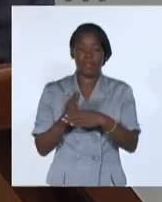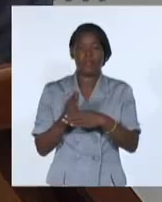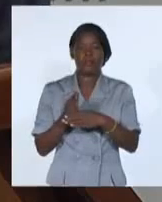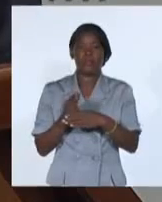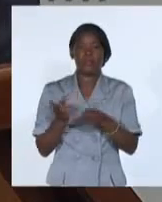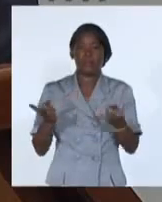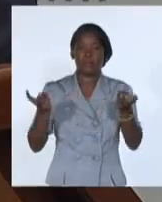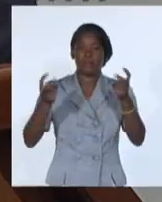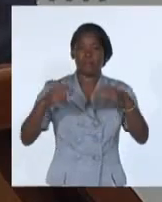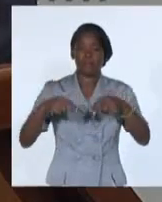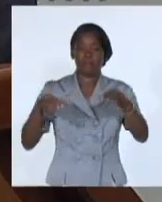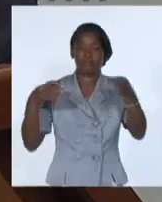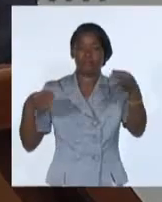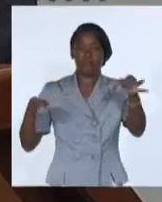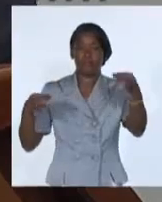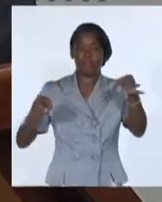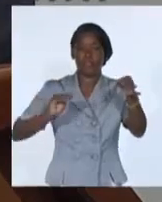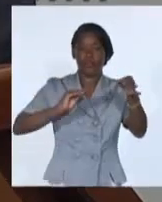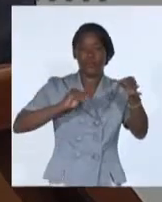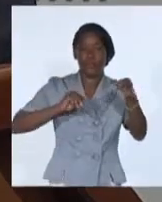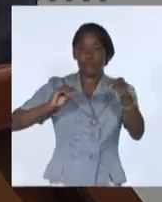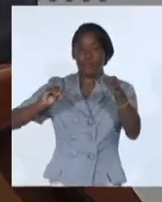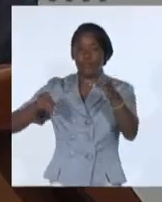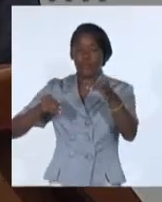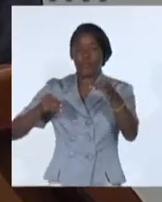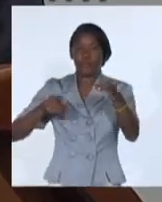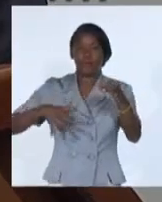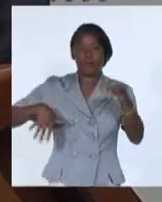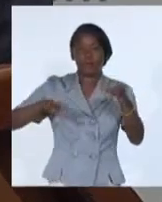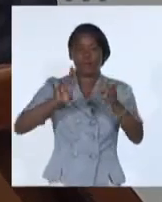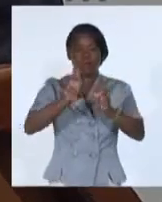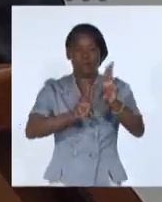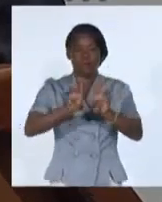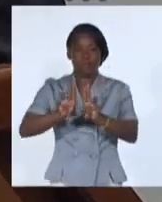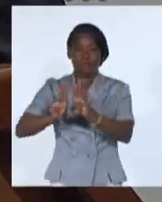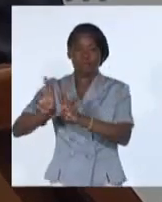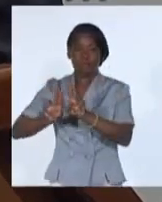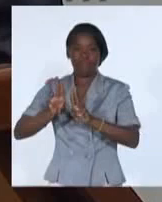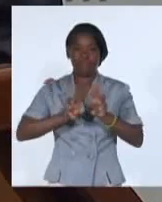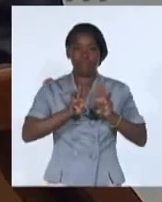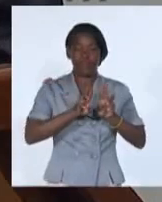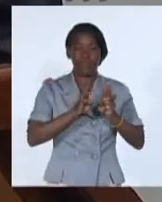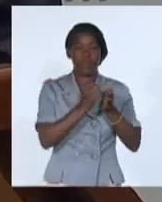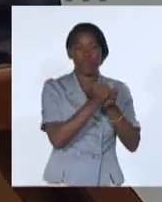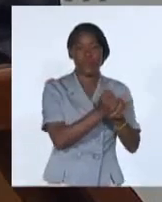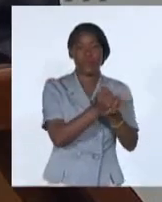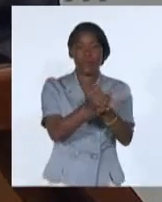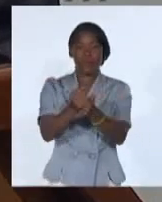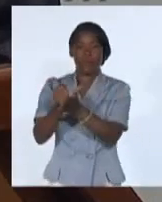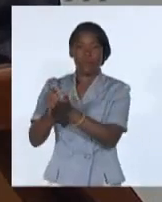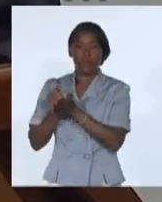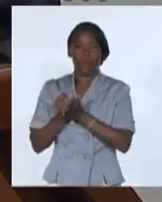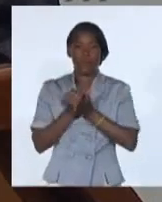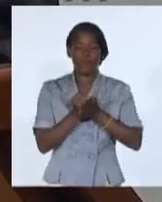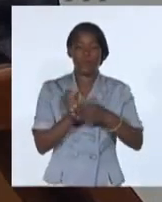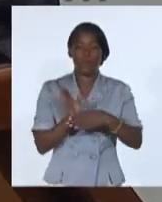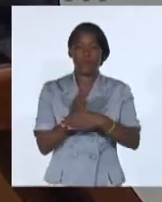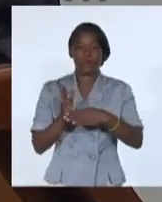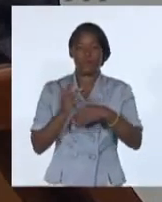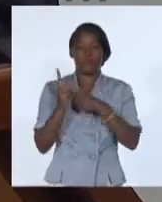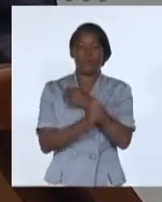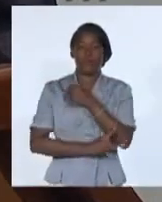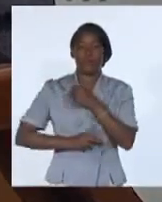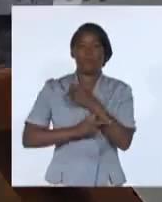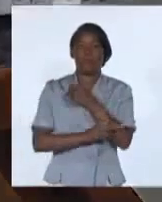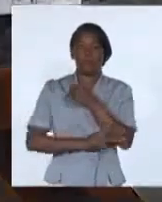documento fundacional del G77, a saber, la Declaración Conjunta de los 77 Países